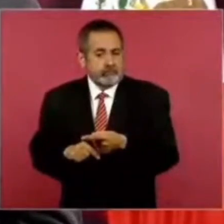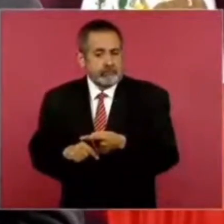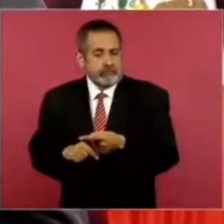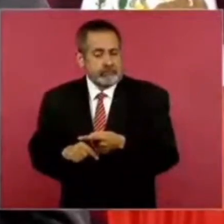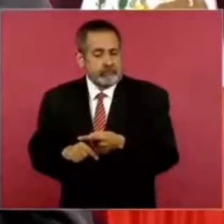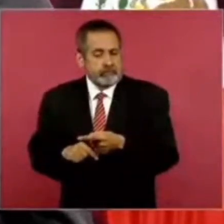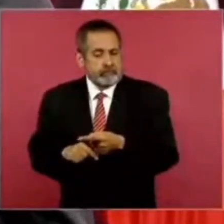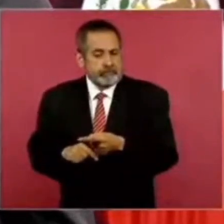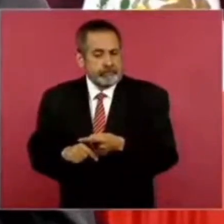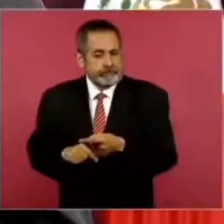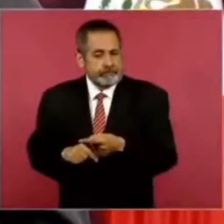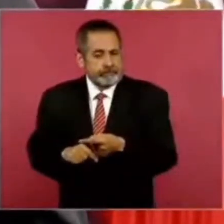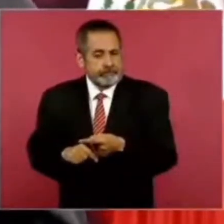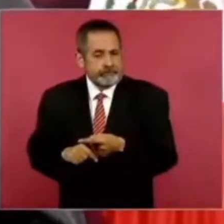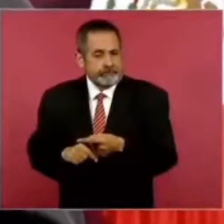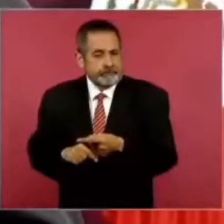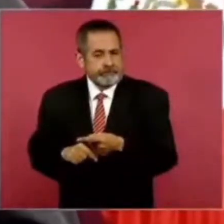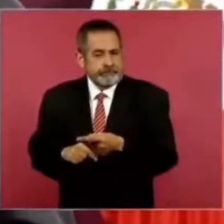mucha